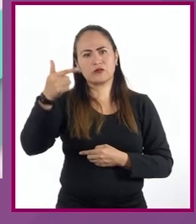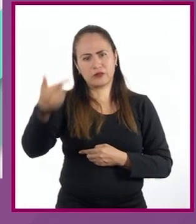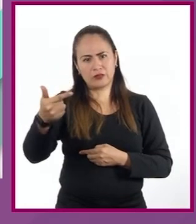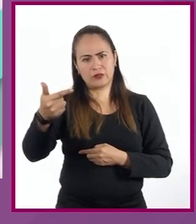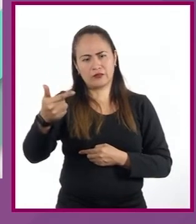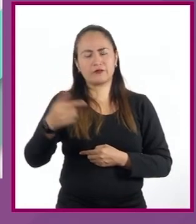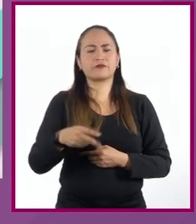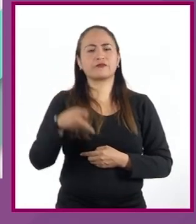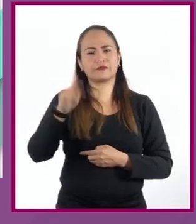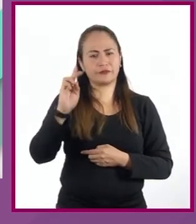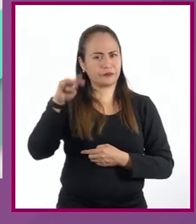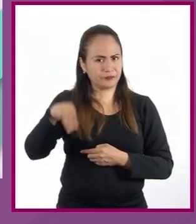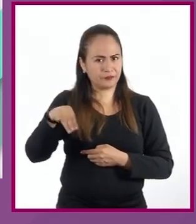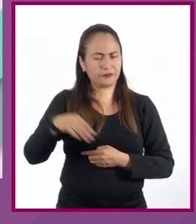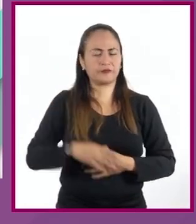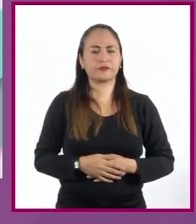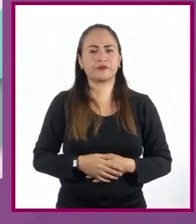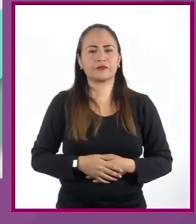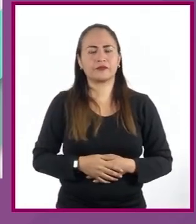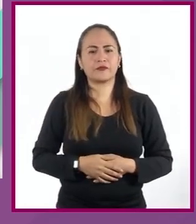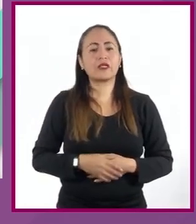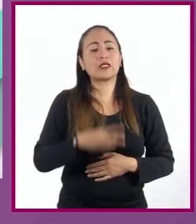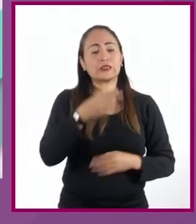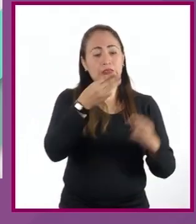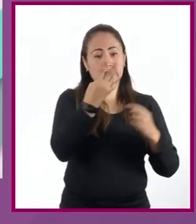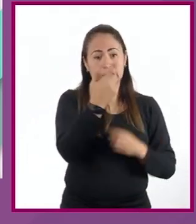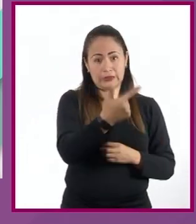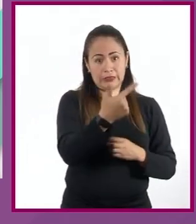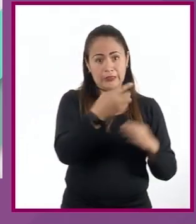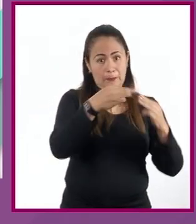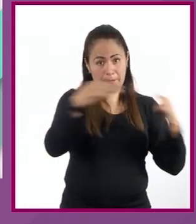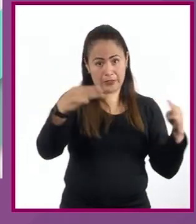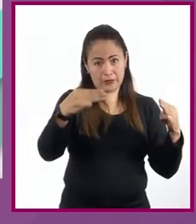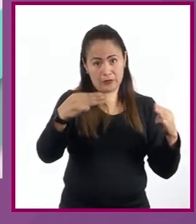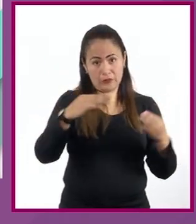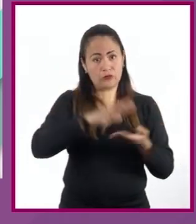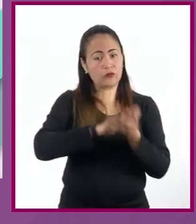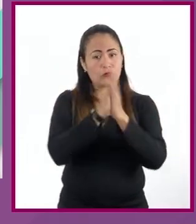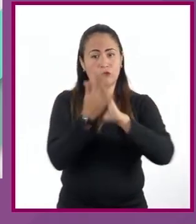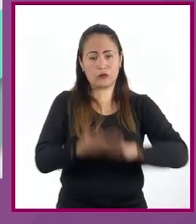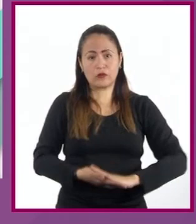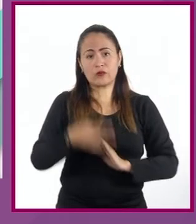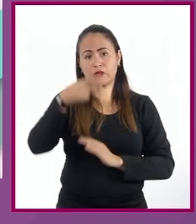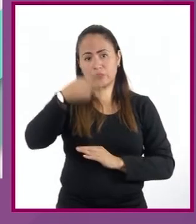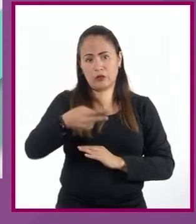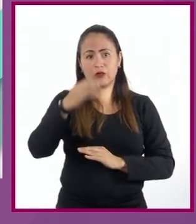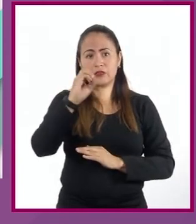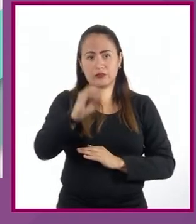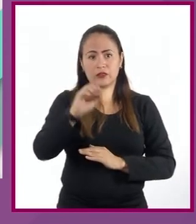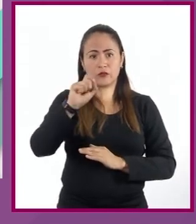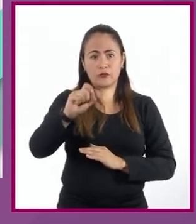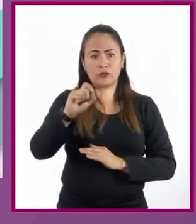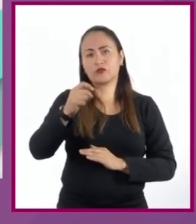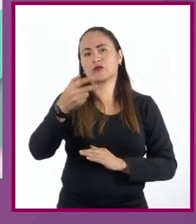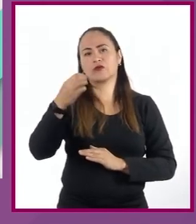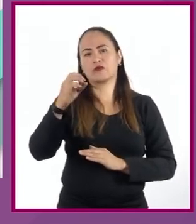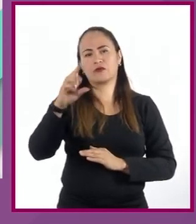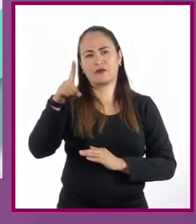0.007 kilómetros. 7 metros son equivalentes a 0.7